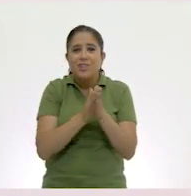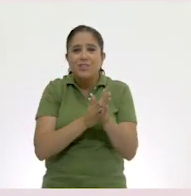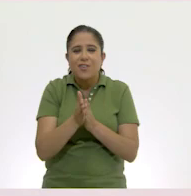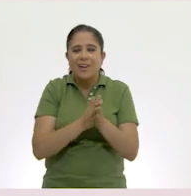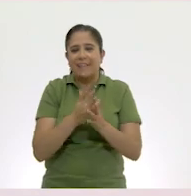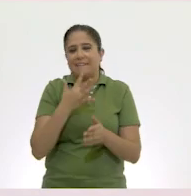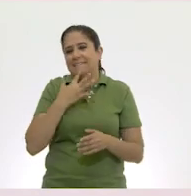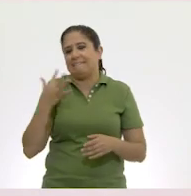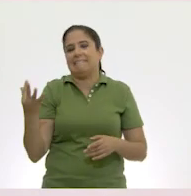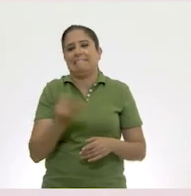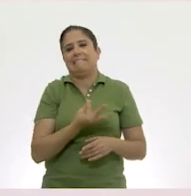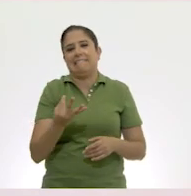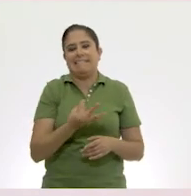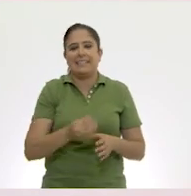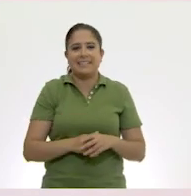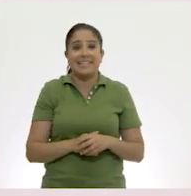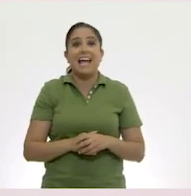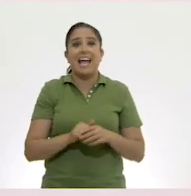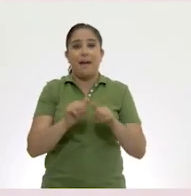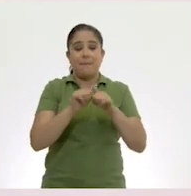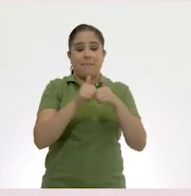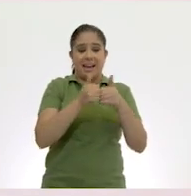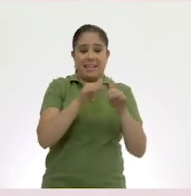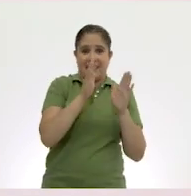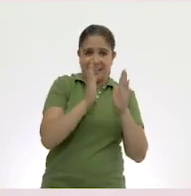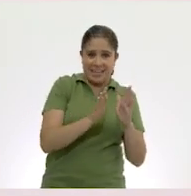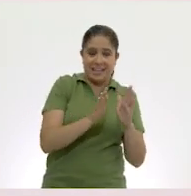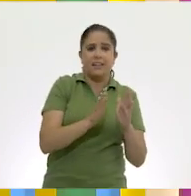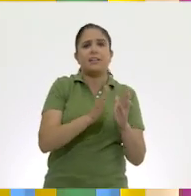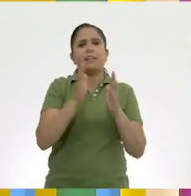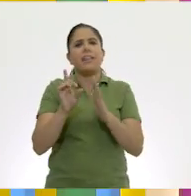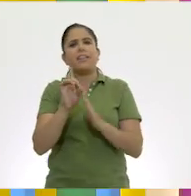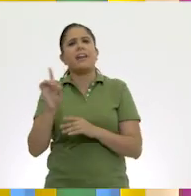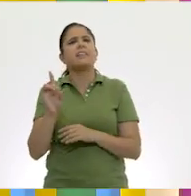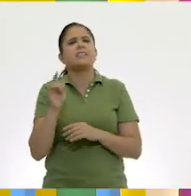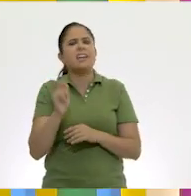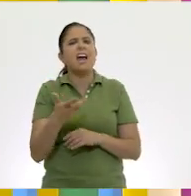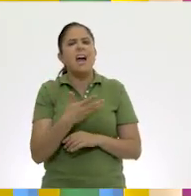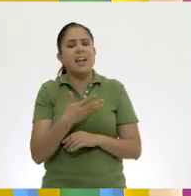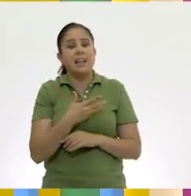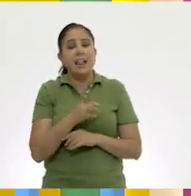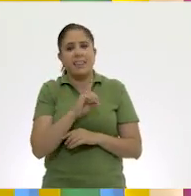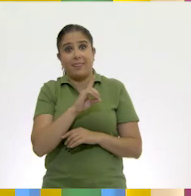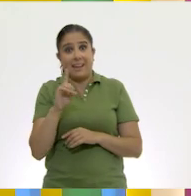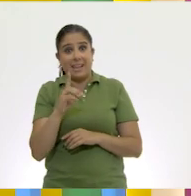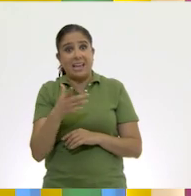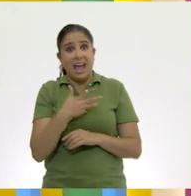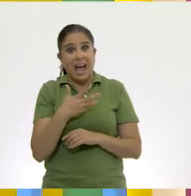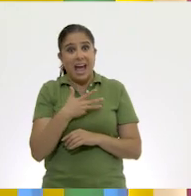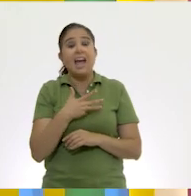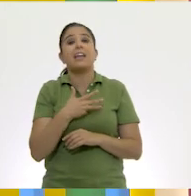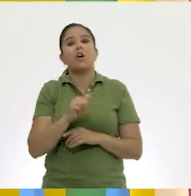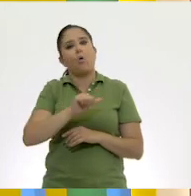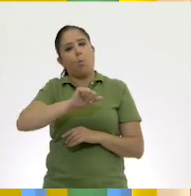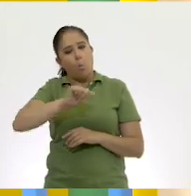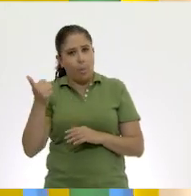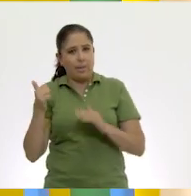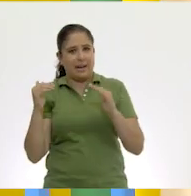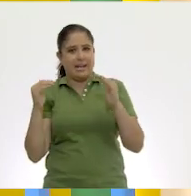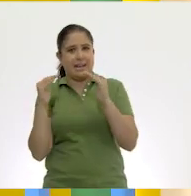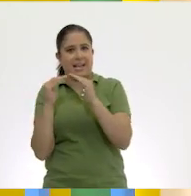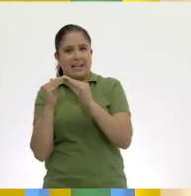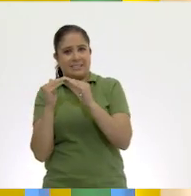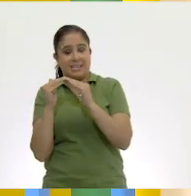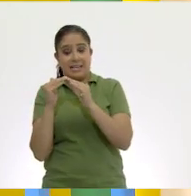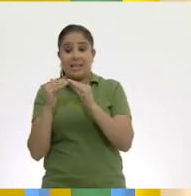panadería muy bien y a la derecha recuerdas que hay a la derecha de mi casa hay otra casa y a